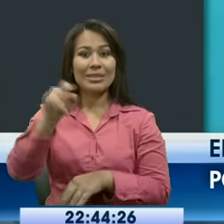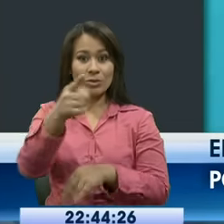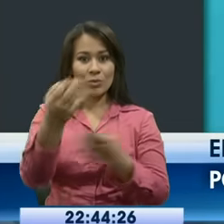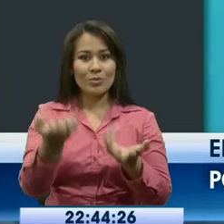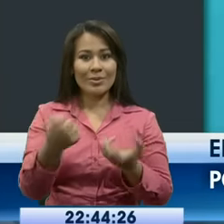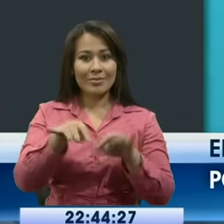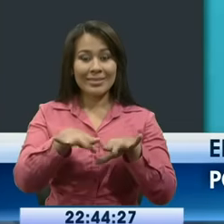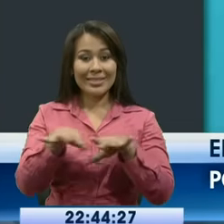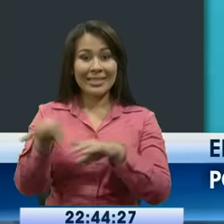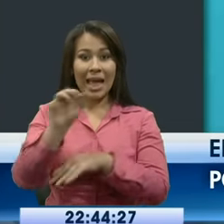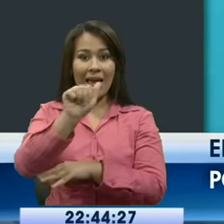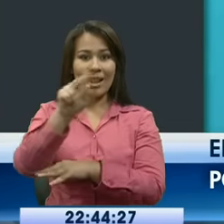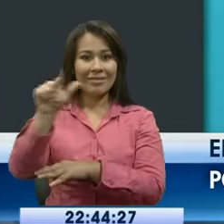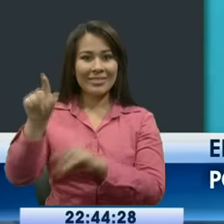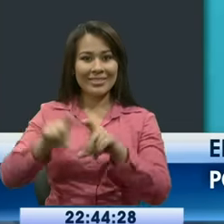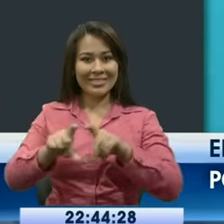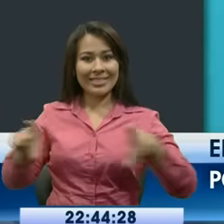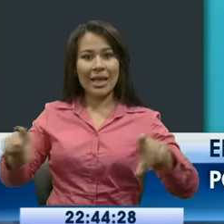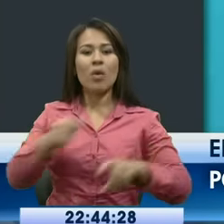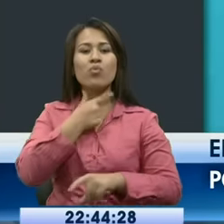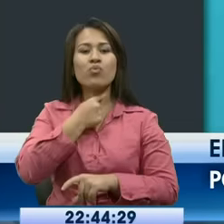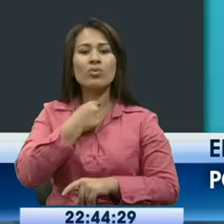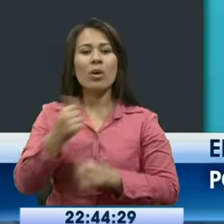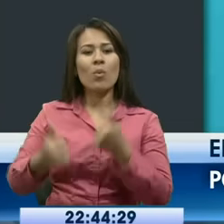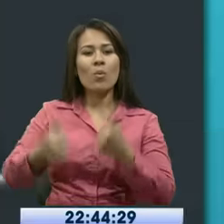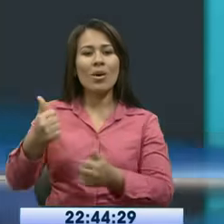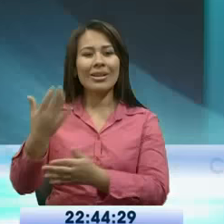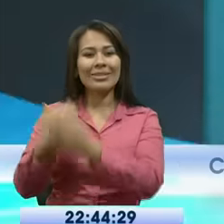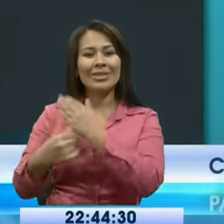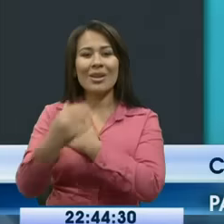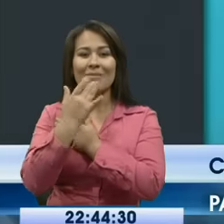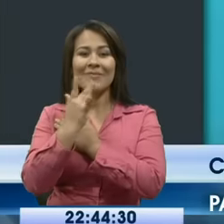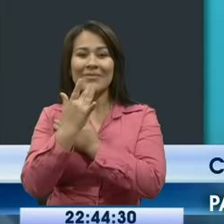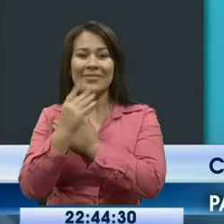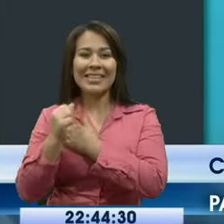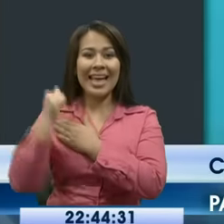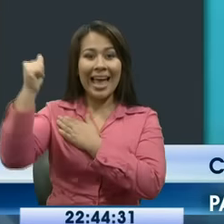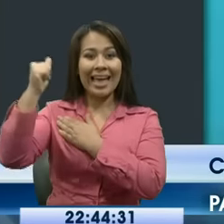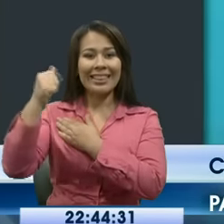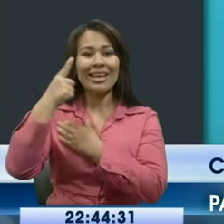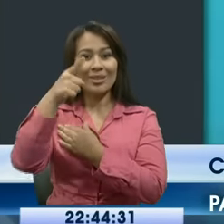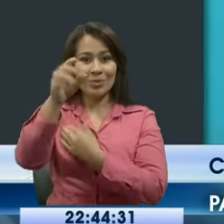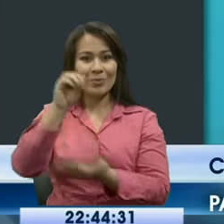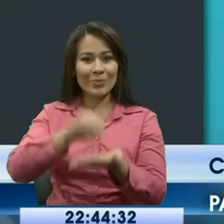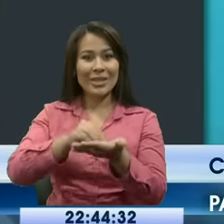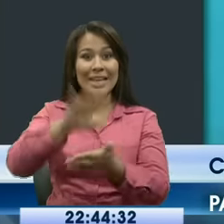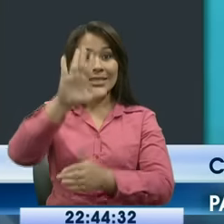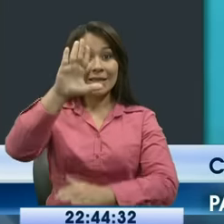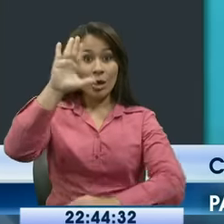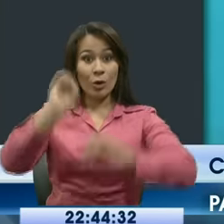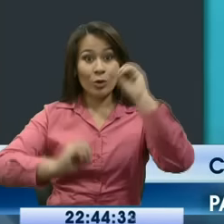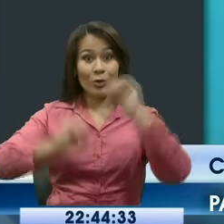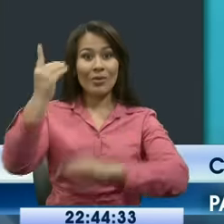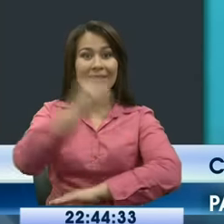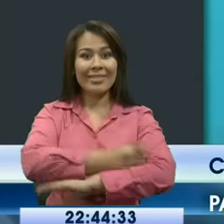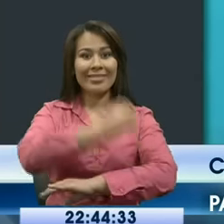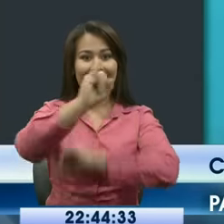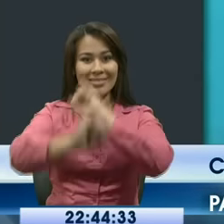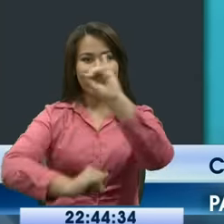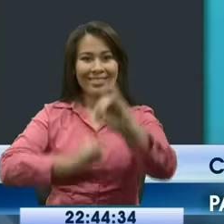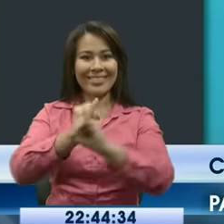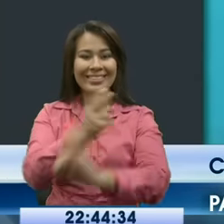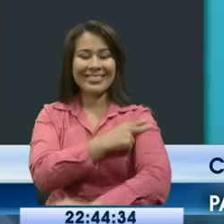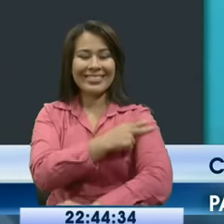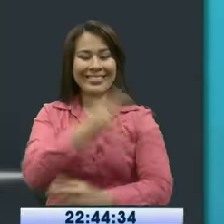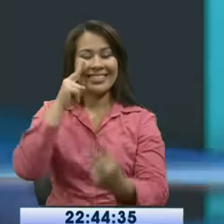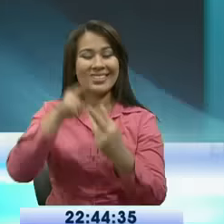www.albavision.tv y votar por la historia que más lo impacte. Este 5 de octubre, Día Internacional de los Docentes, se